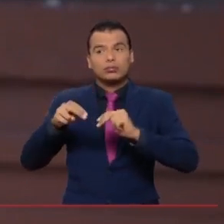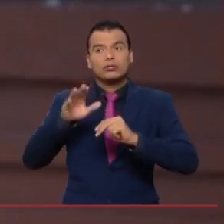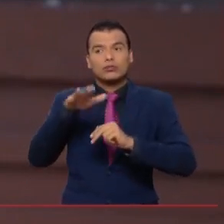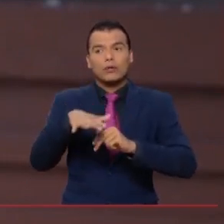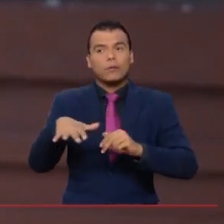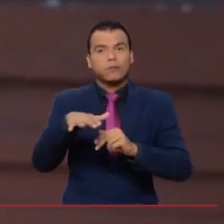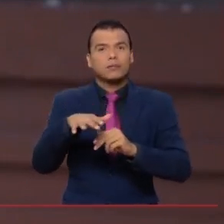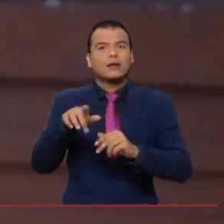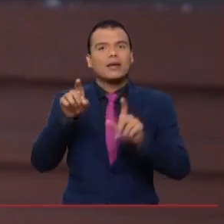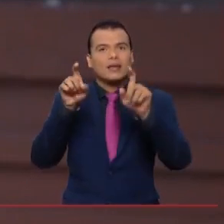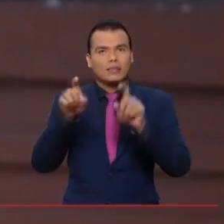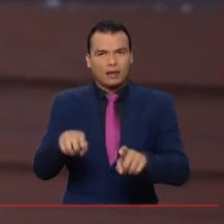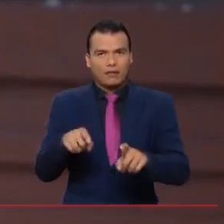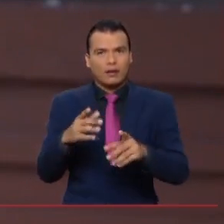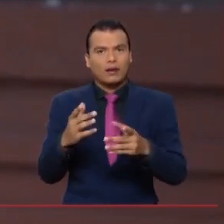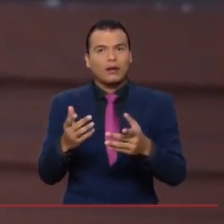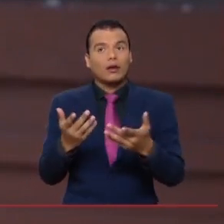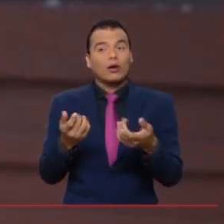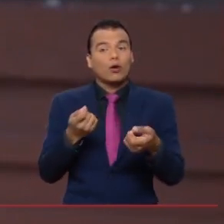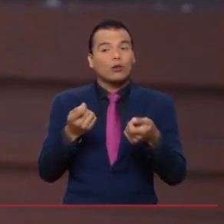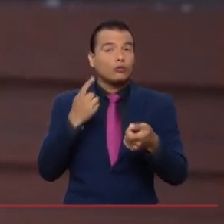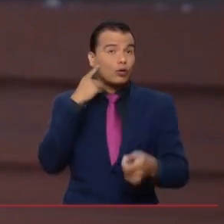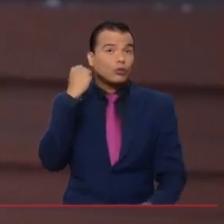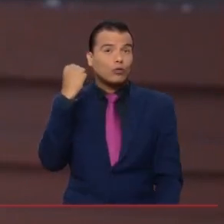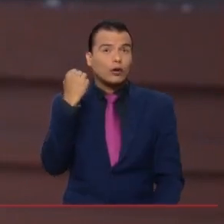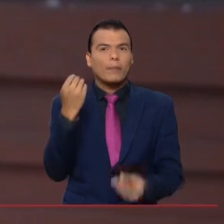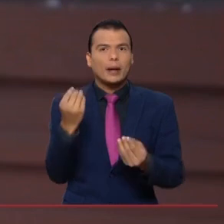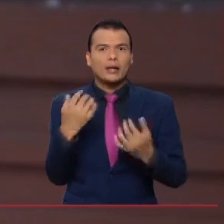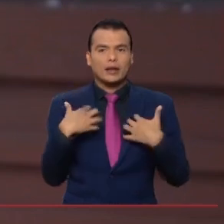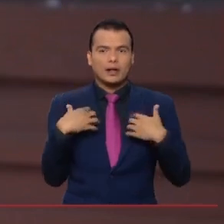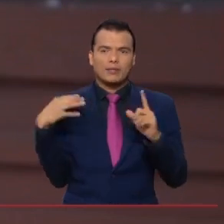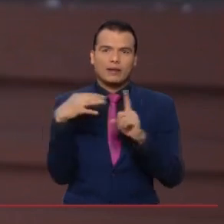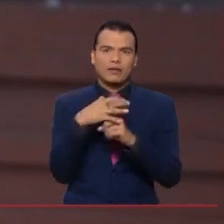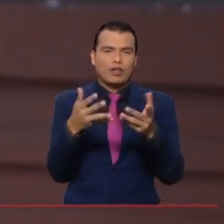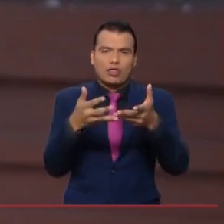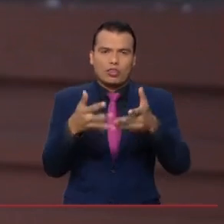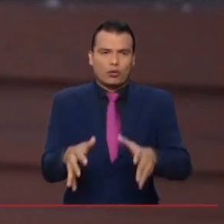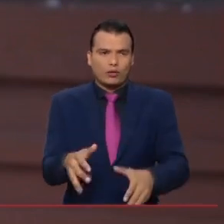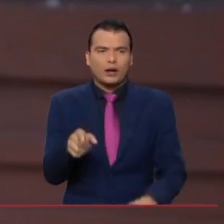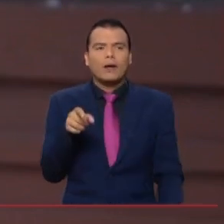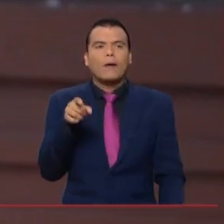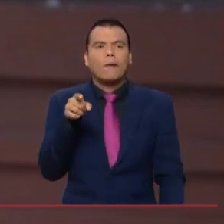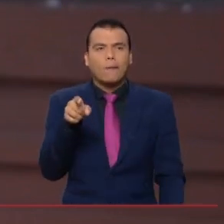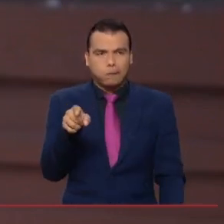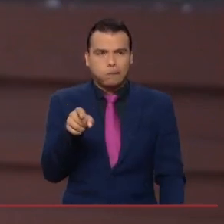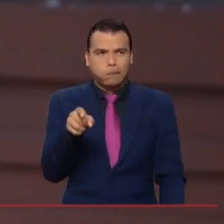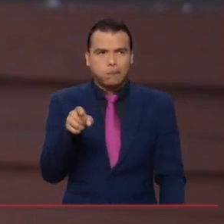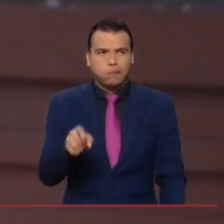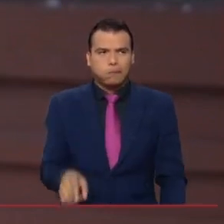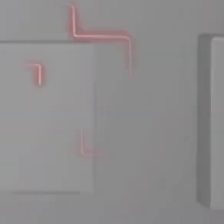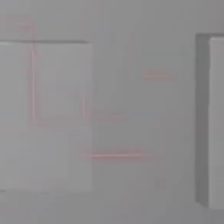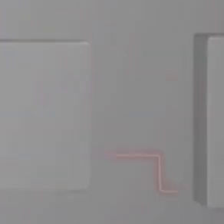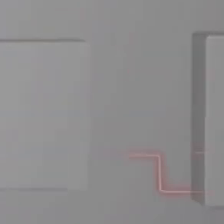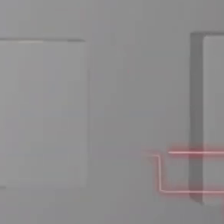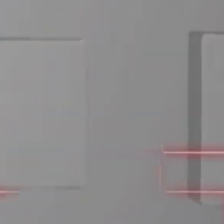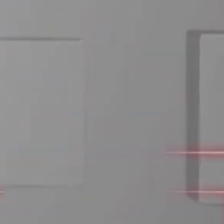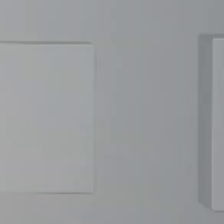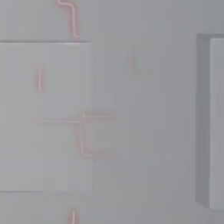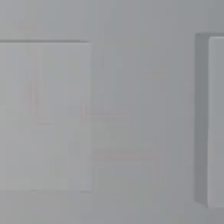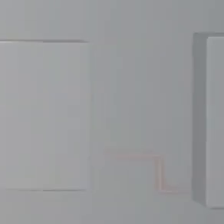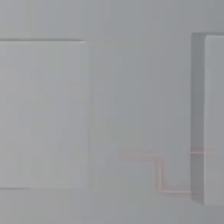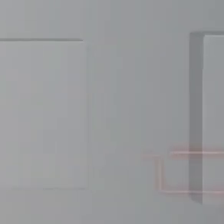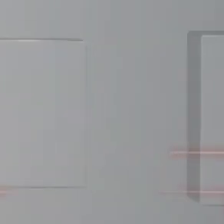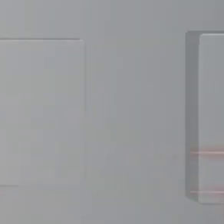impactos acústicos a fauna que puede permanecer en el sitio y que no es estacional, como por ejemplo la fauna de las ballenas.